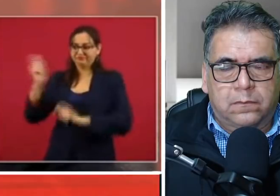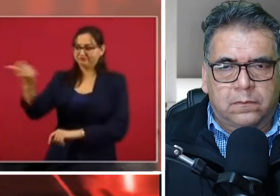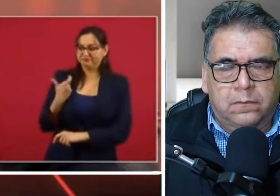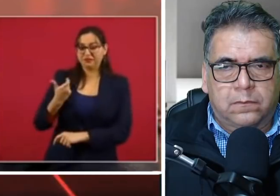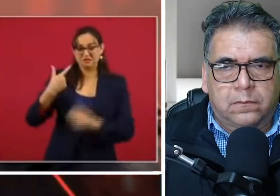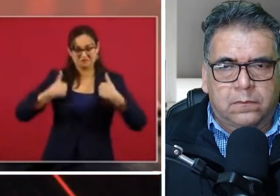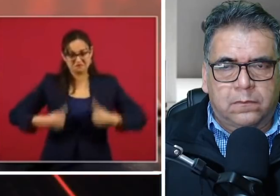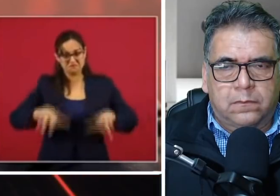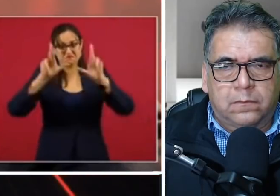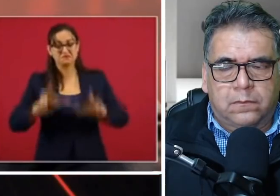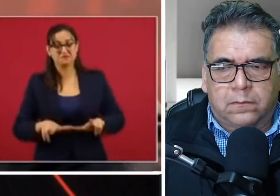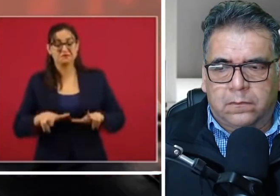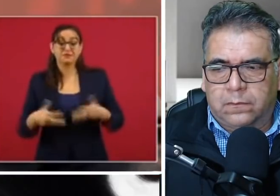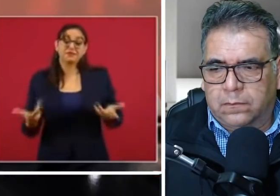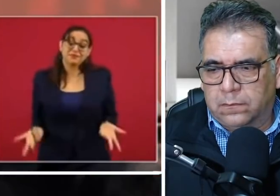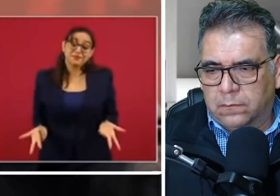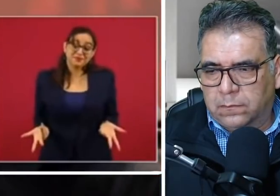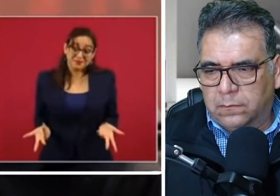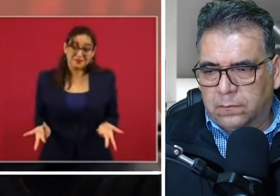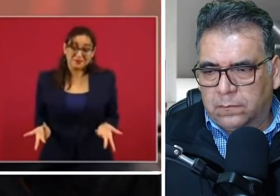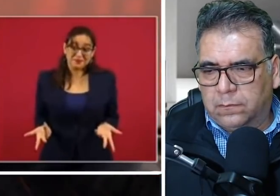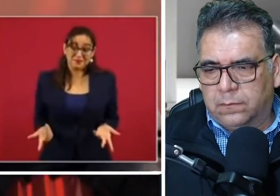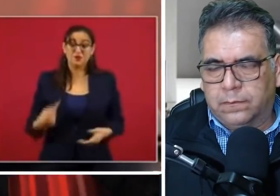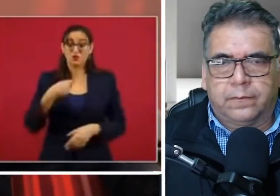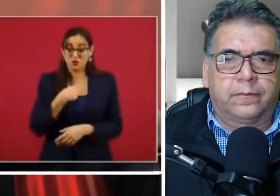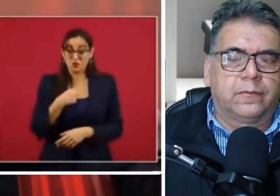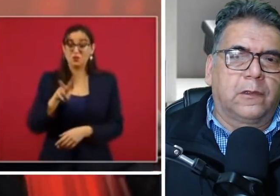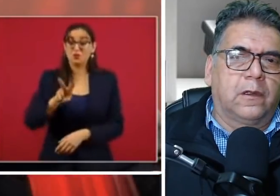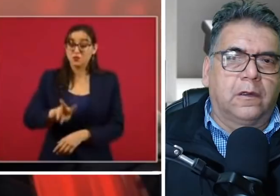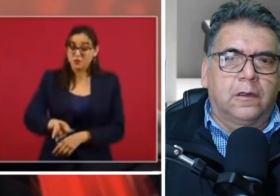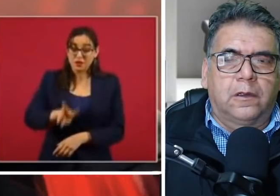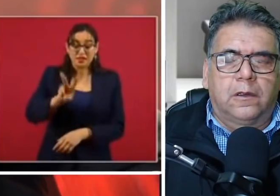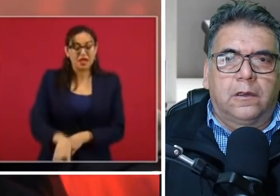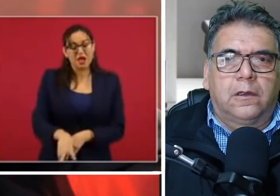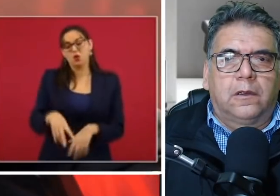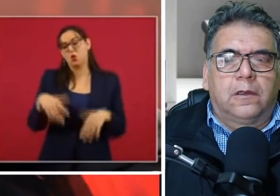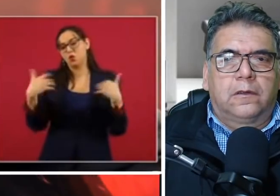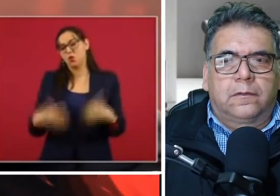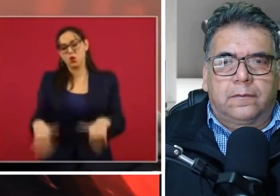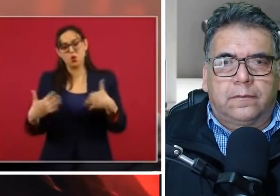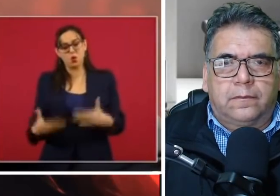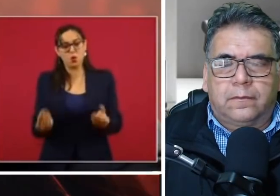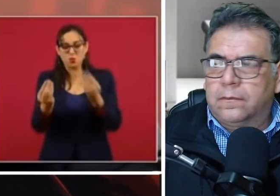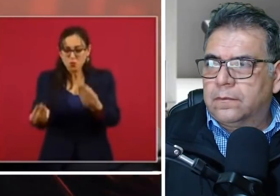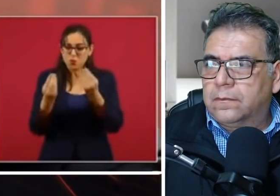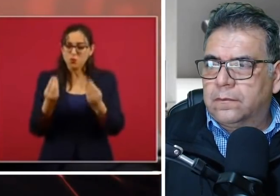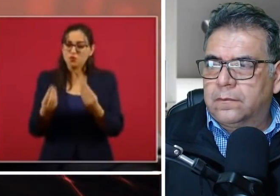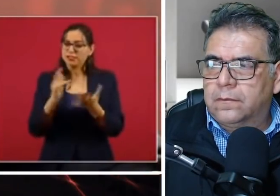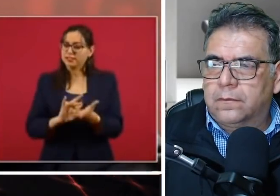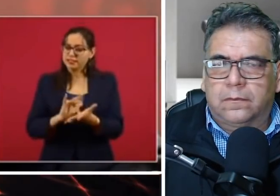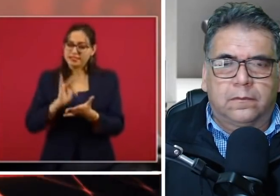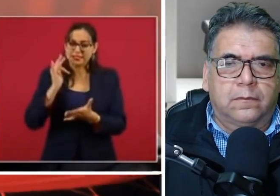pasado. Yo tengo que agradecerle a los técnicos, a los